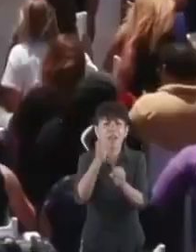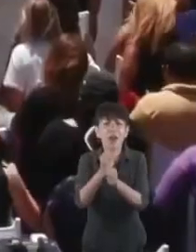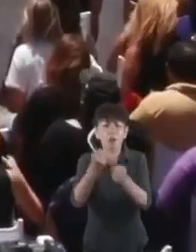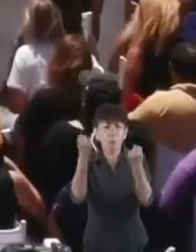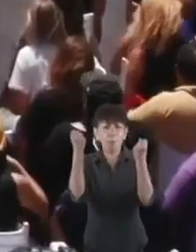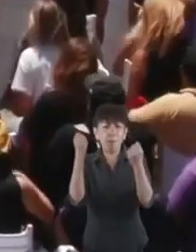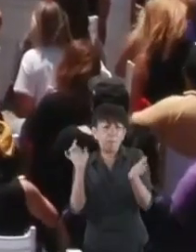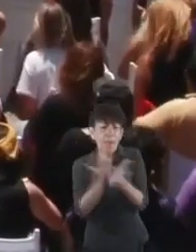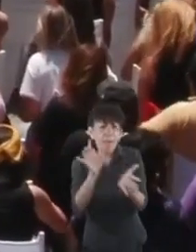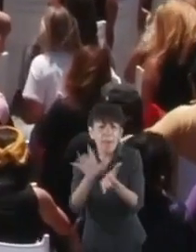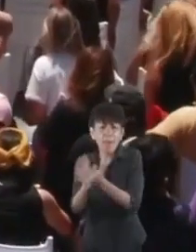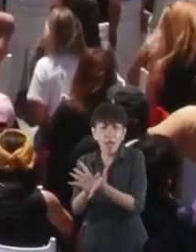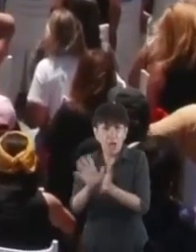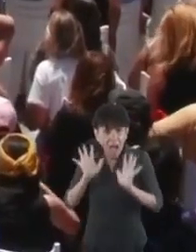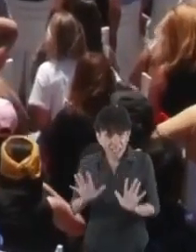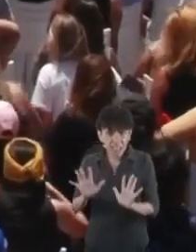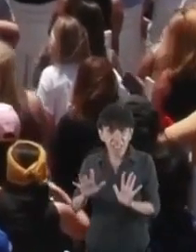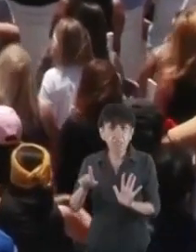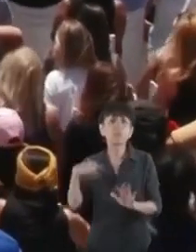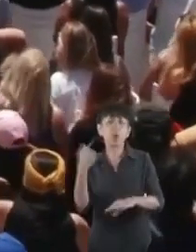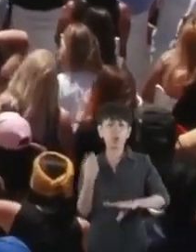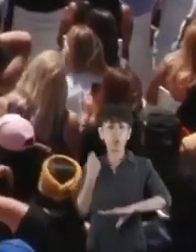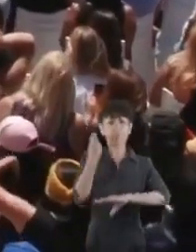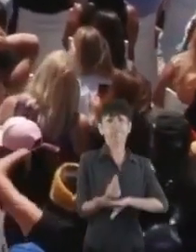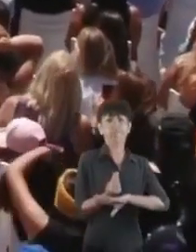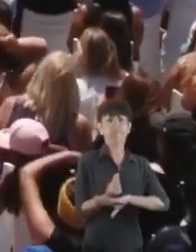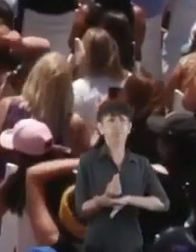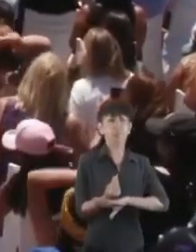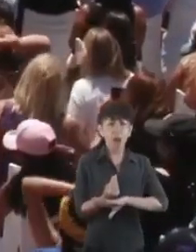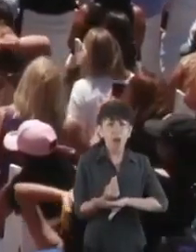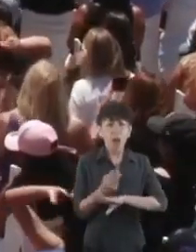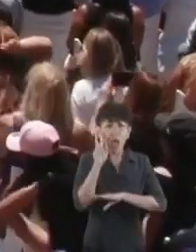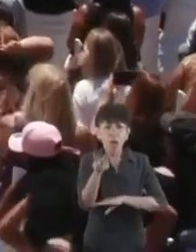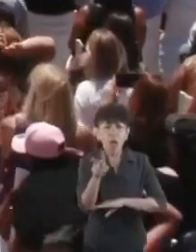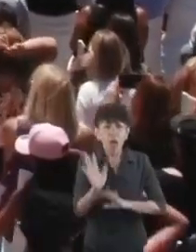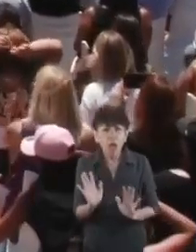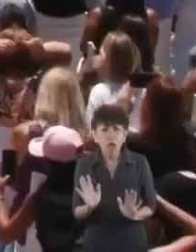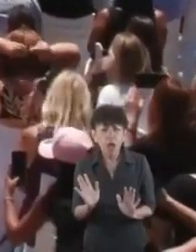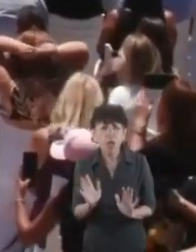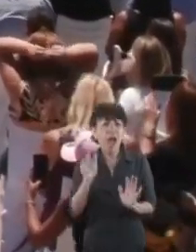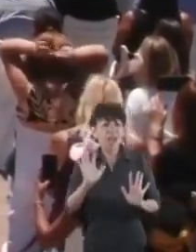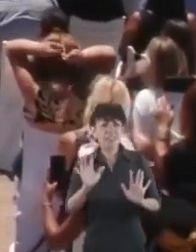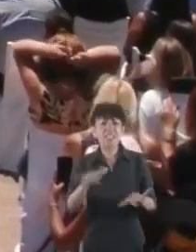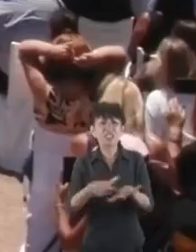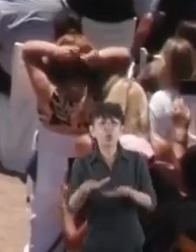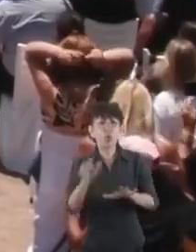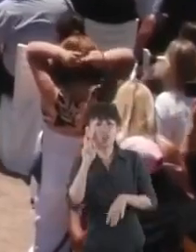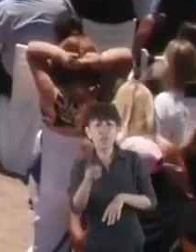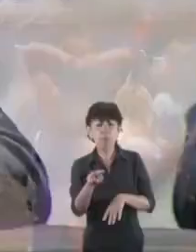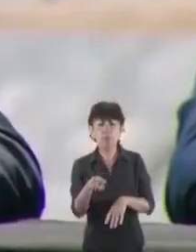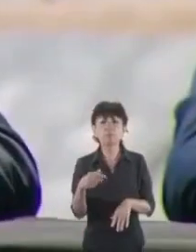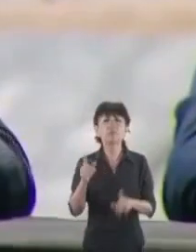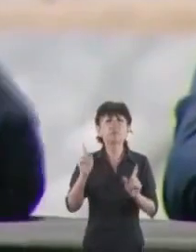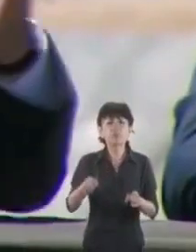la Argentina que recibimos. Esa Argentina que había abandonado todo esto y había dejado que 2 lagunas que están por allí, las vi